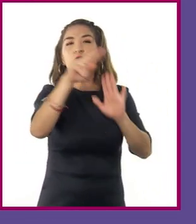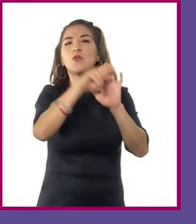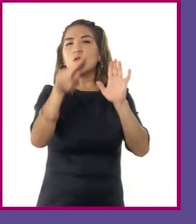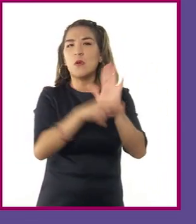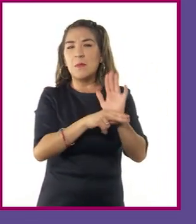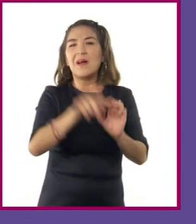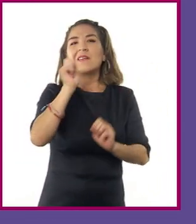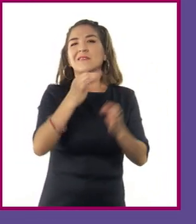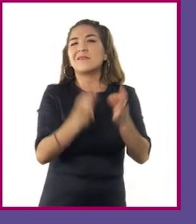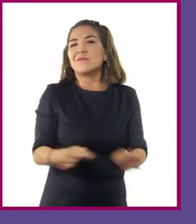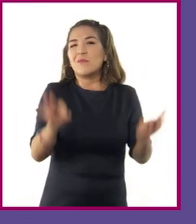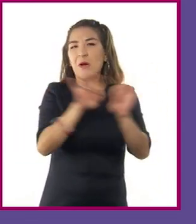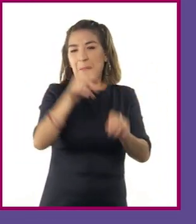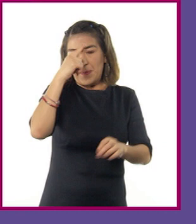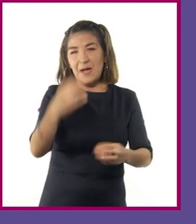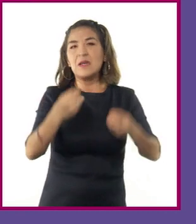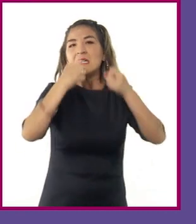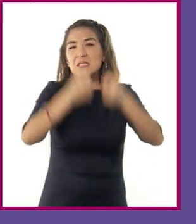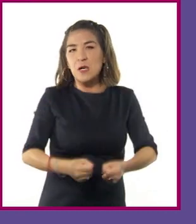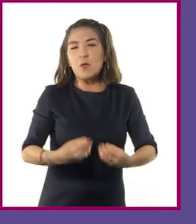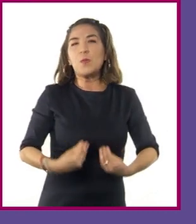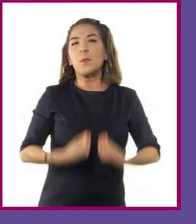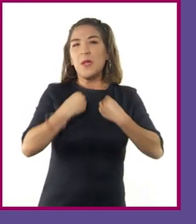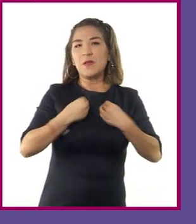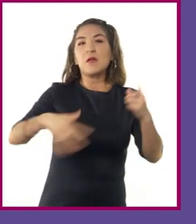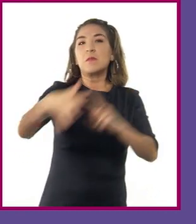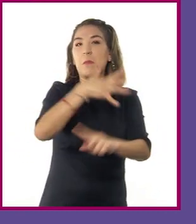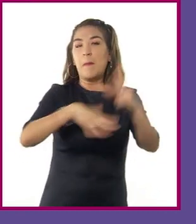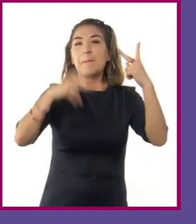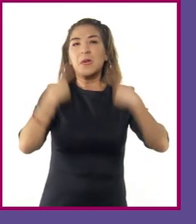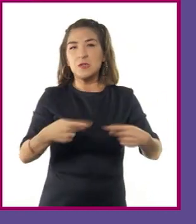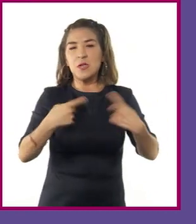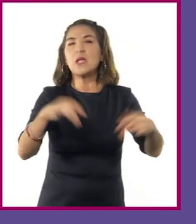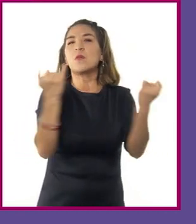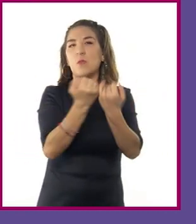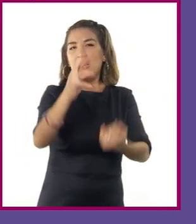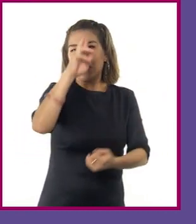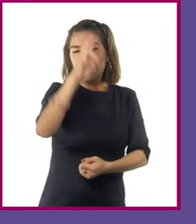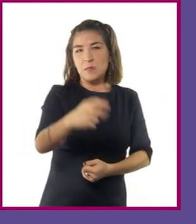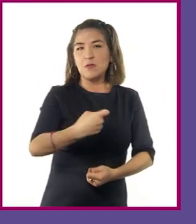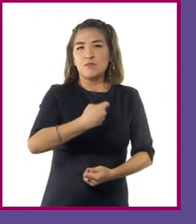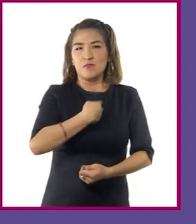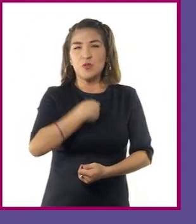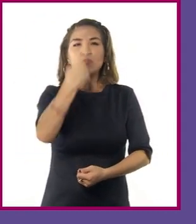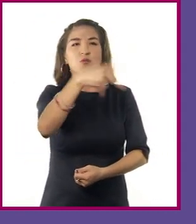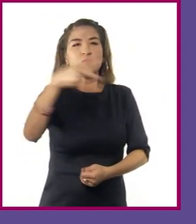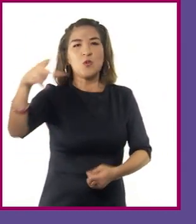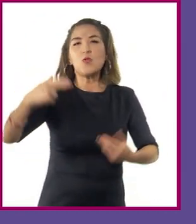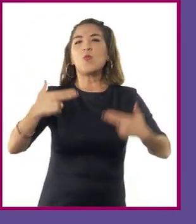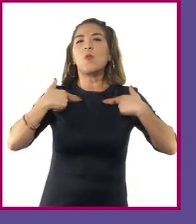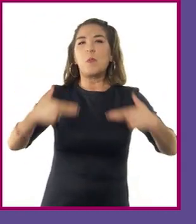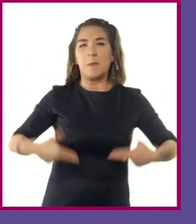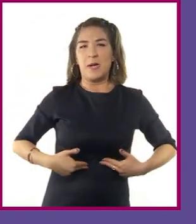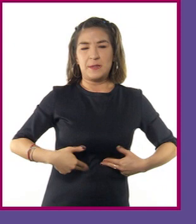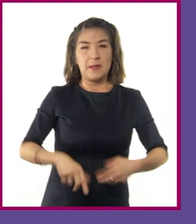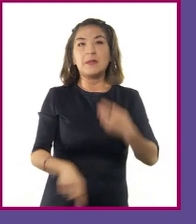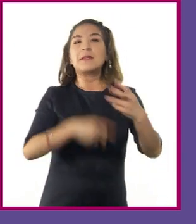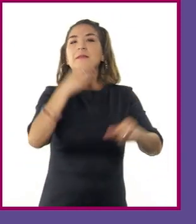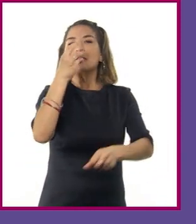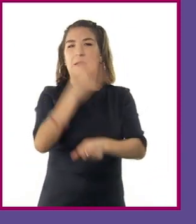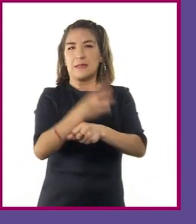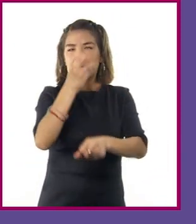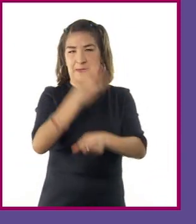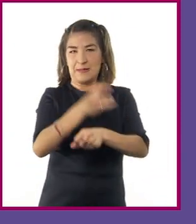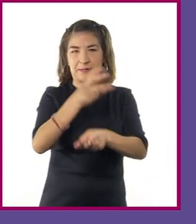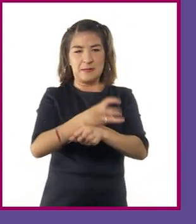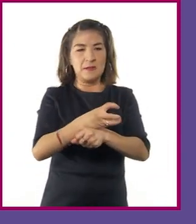son la clave para asegurar el bienestar común y el respeto a la dignidad humana. Tercero,